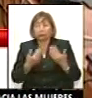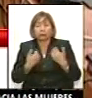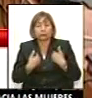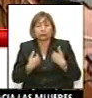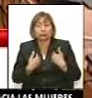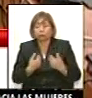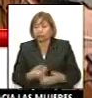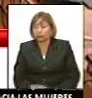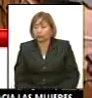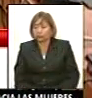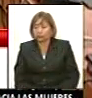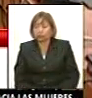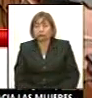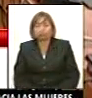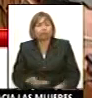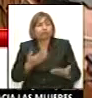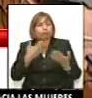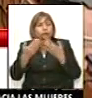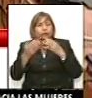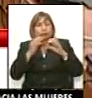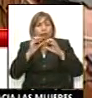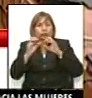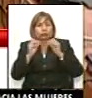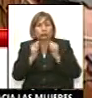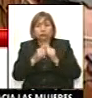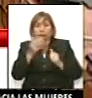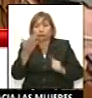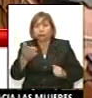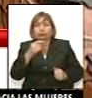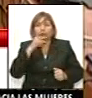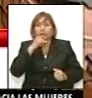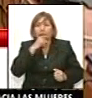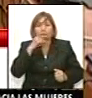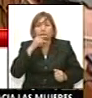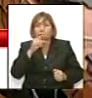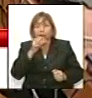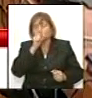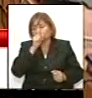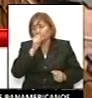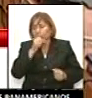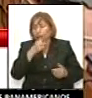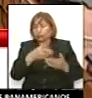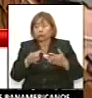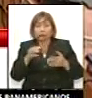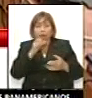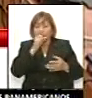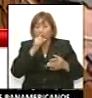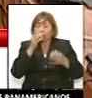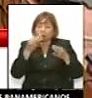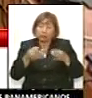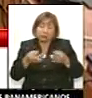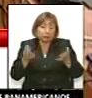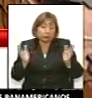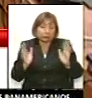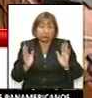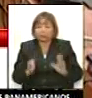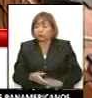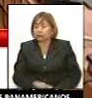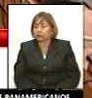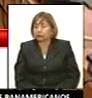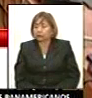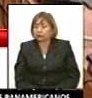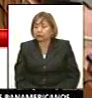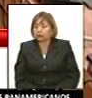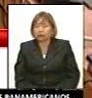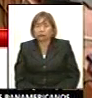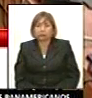la comunicación con esta señora, no importa que no sea periodista, o sea, porque es periodista o no es periodista, o sea, ¿tiene alguna connotación?